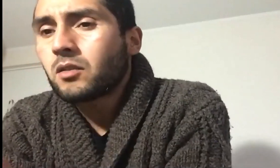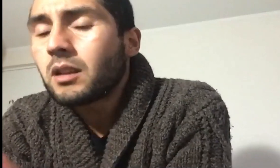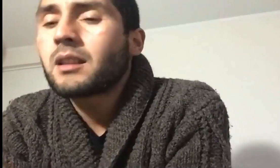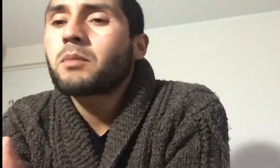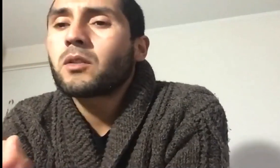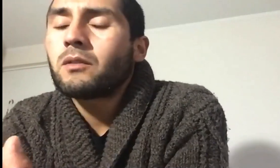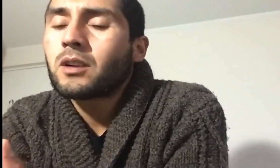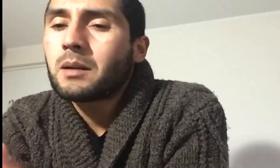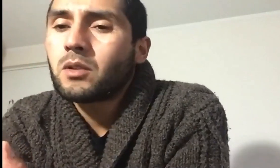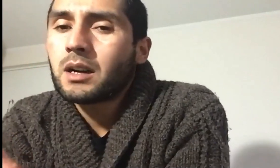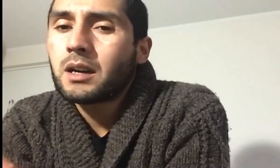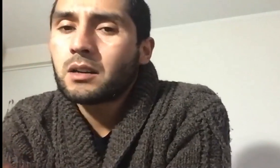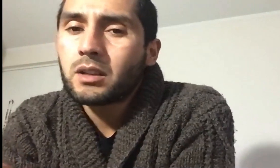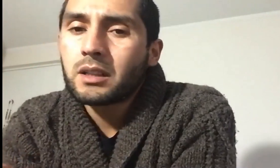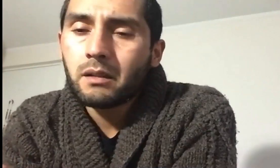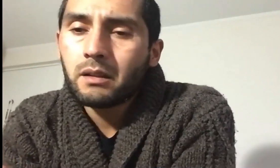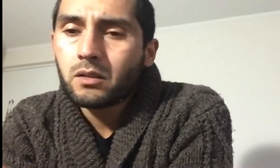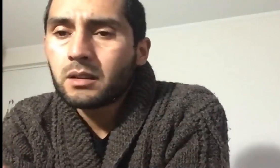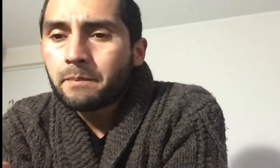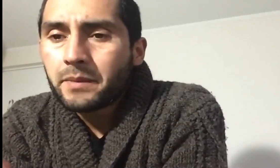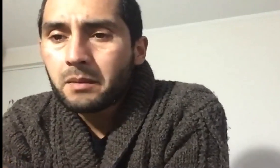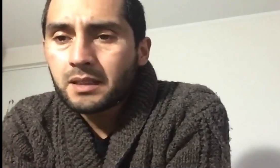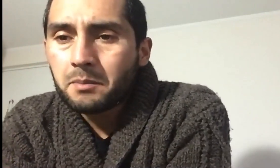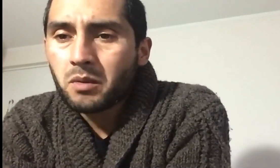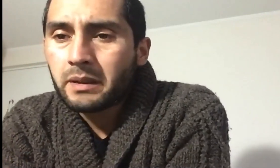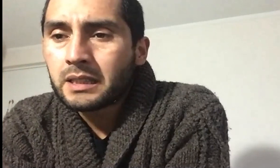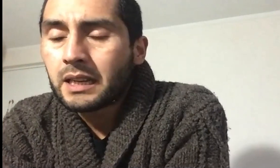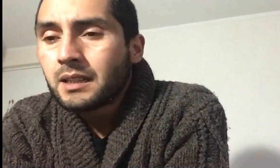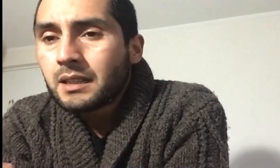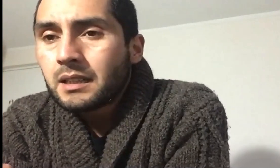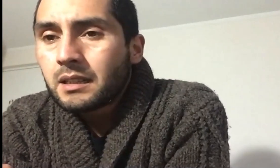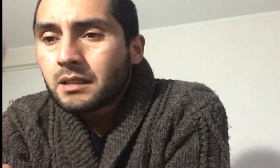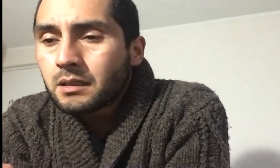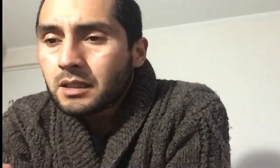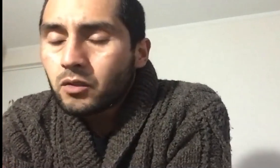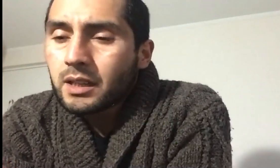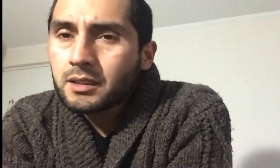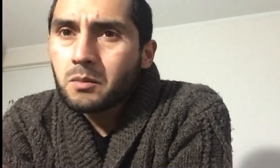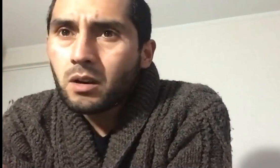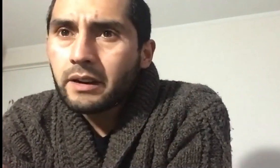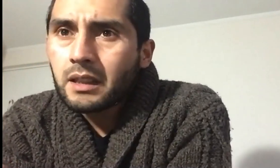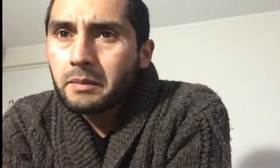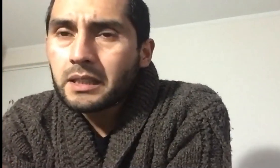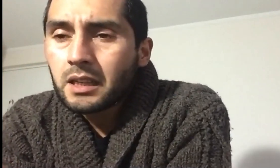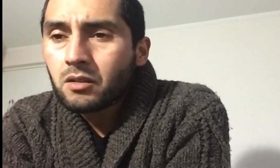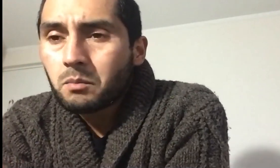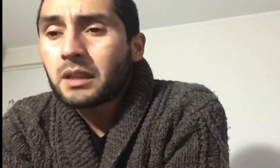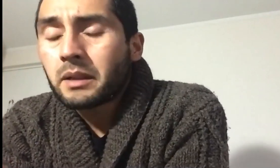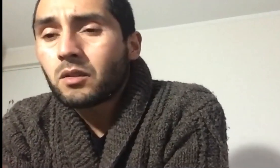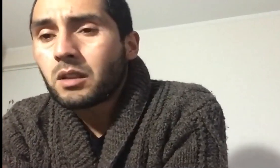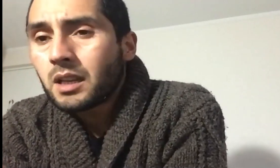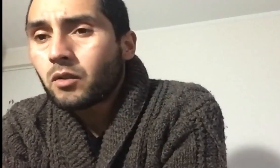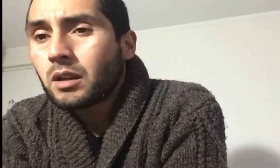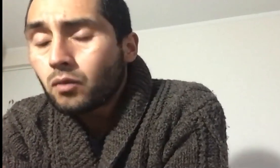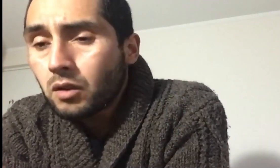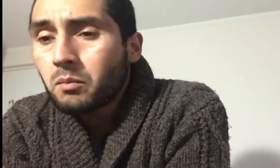break, ¿cierto? Y después nos abocamos a lo que tiene que ver con demencia propiamente tal. Si no alcanzamos a ver demencias